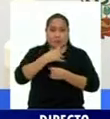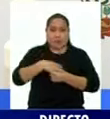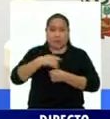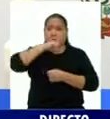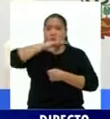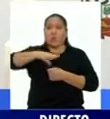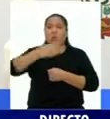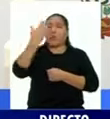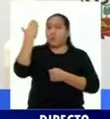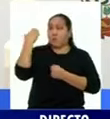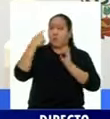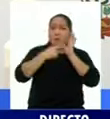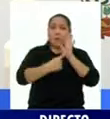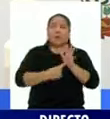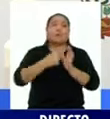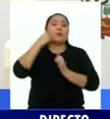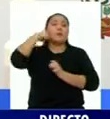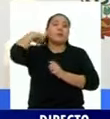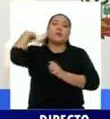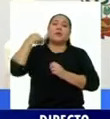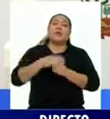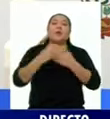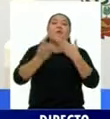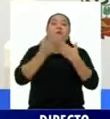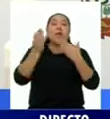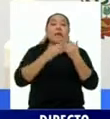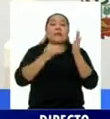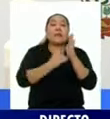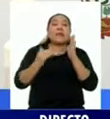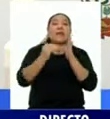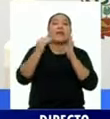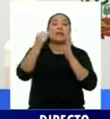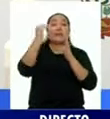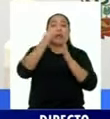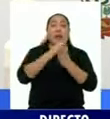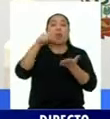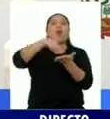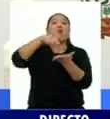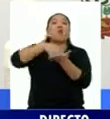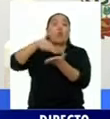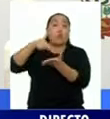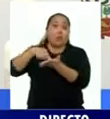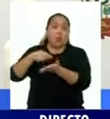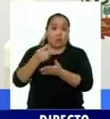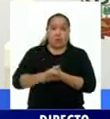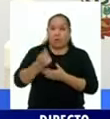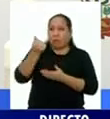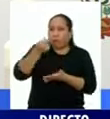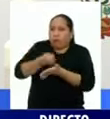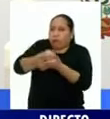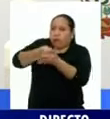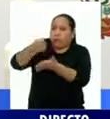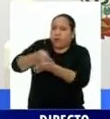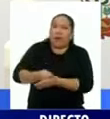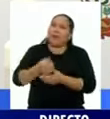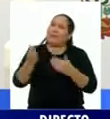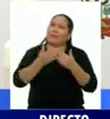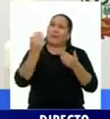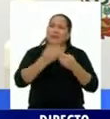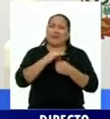expresé en mi presentación, es muy fácil crecer endeudándonos, gastando, es fácil